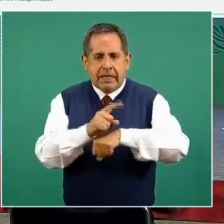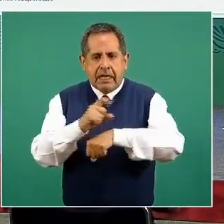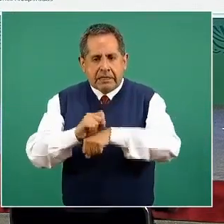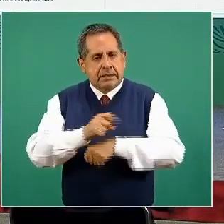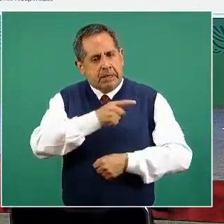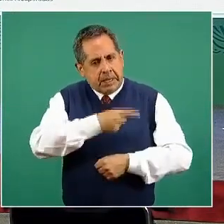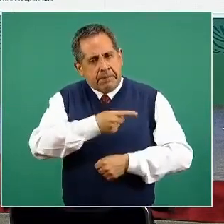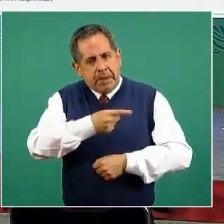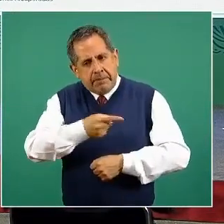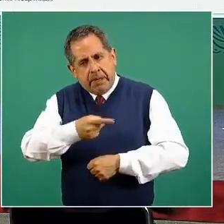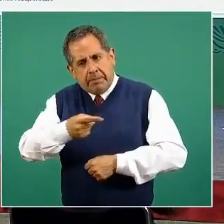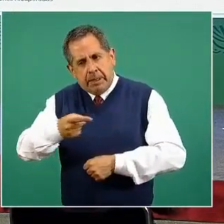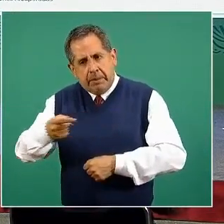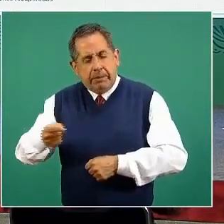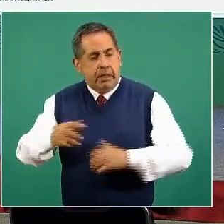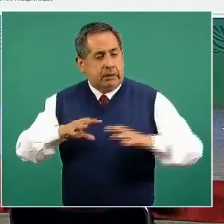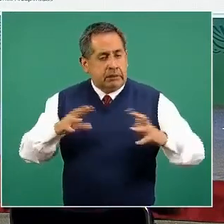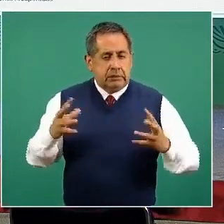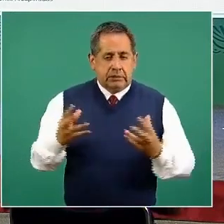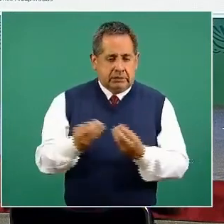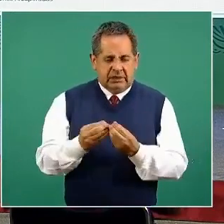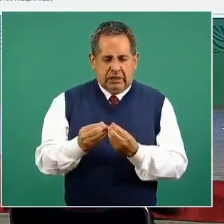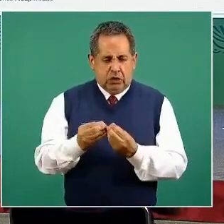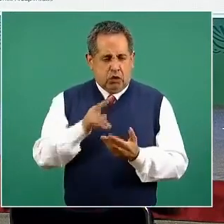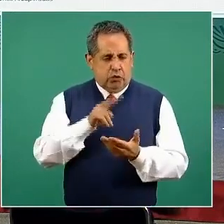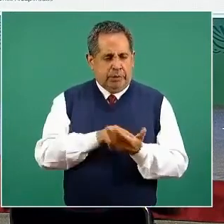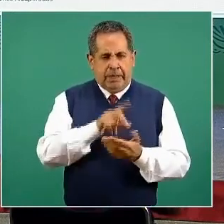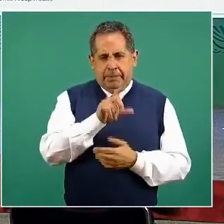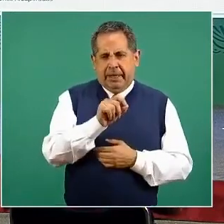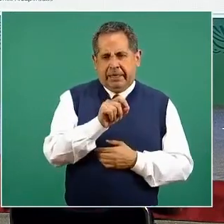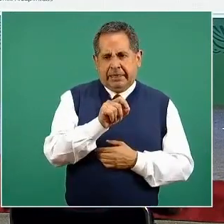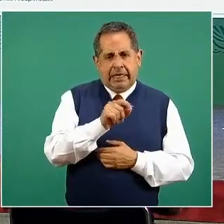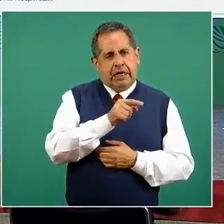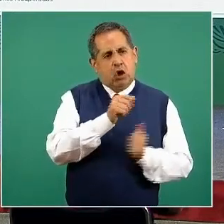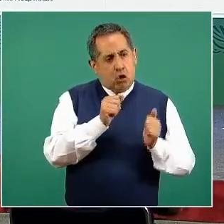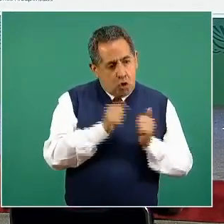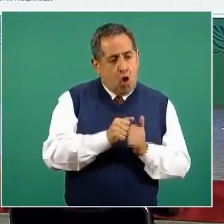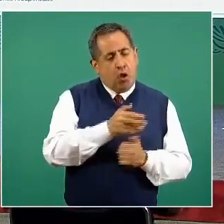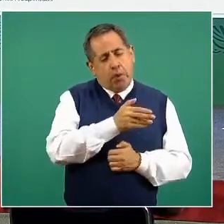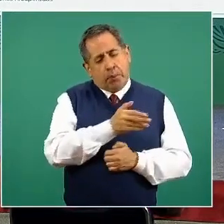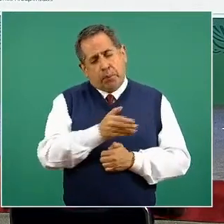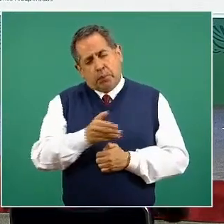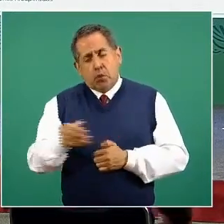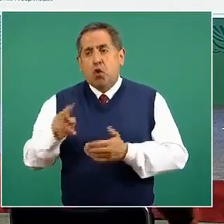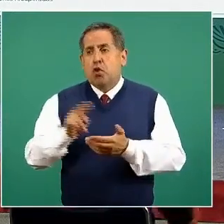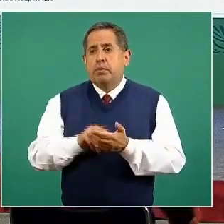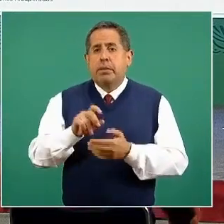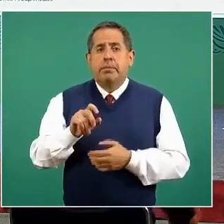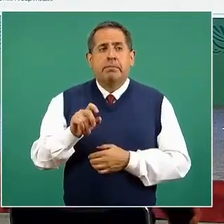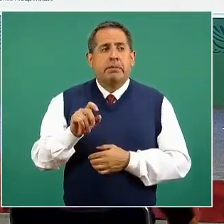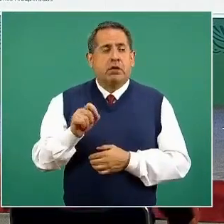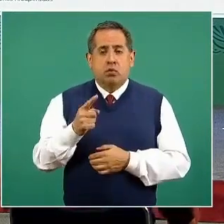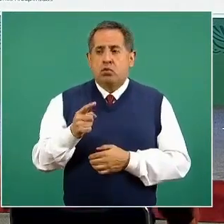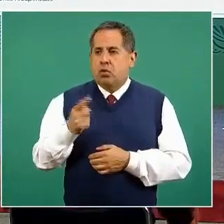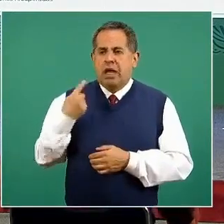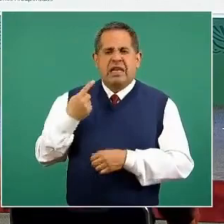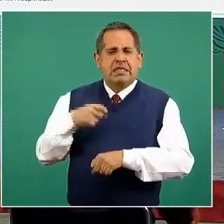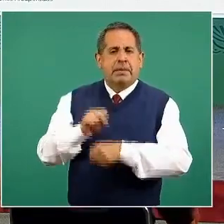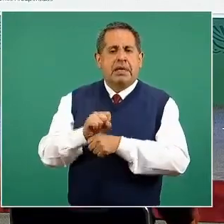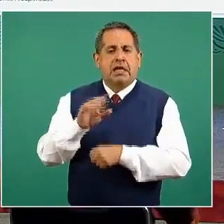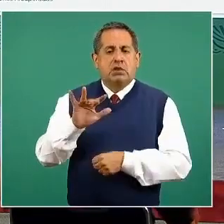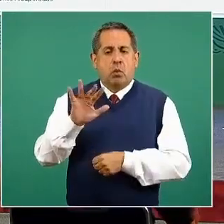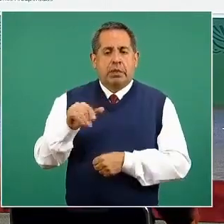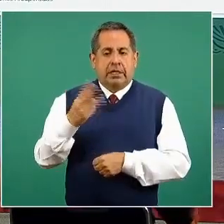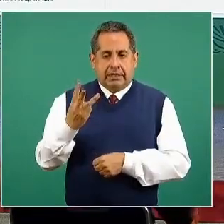Aquí estamos todavía con todo el 2020 hasta la última semana de este año, que es la semana 53. La próxima